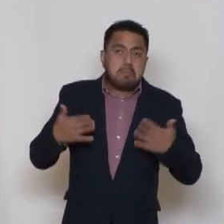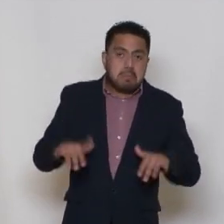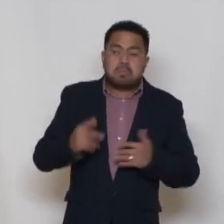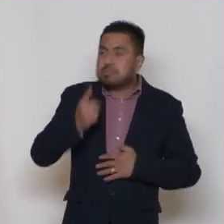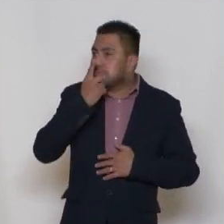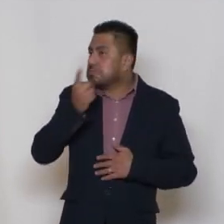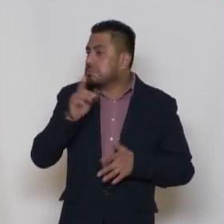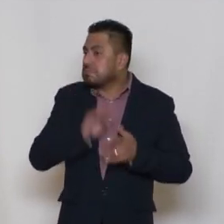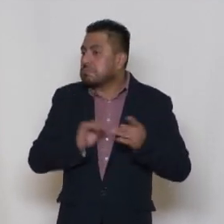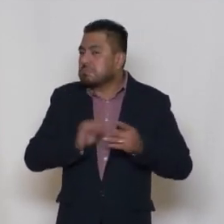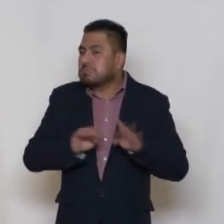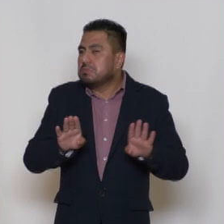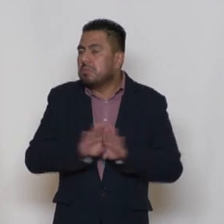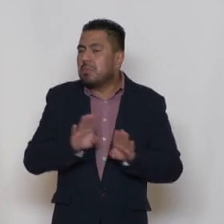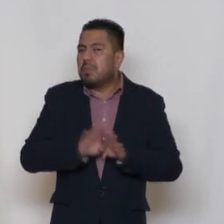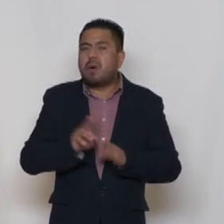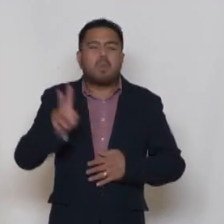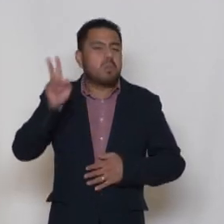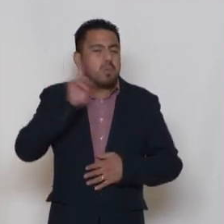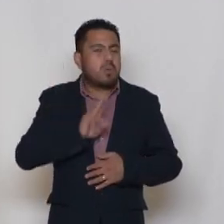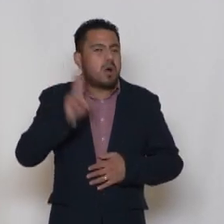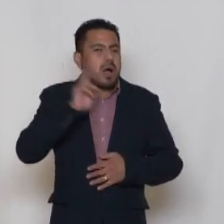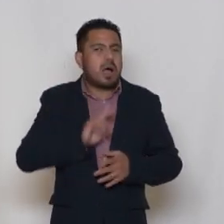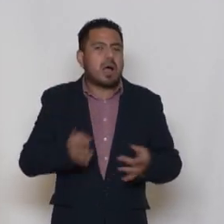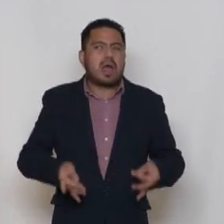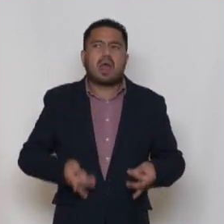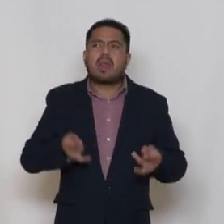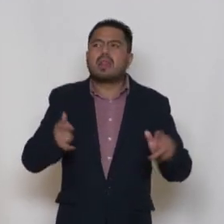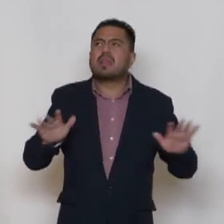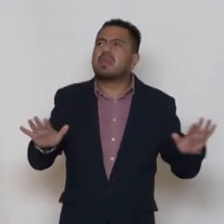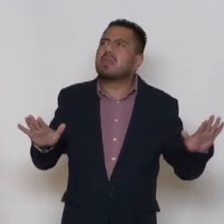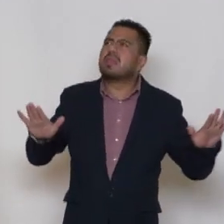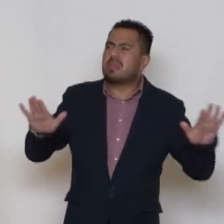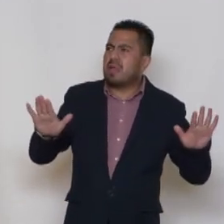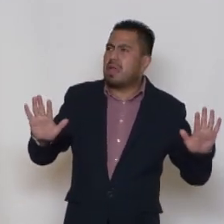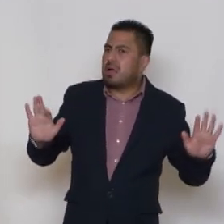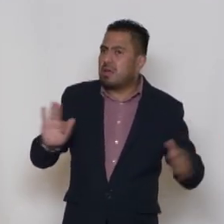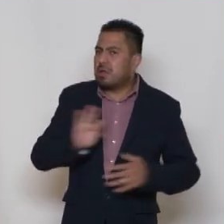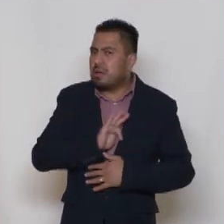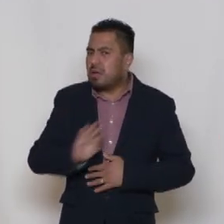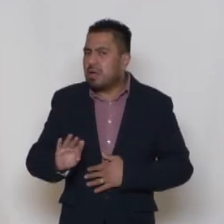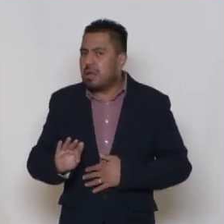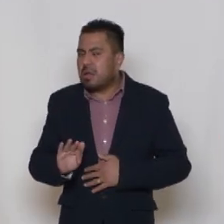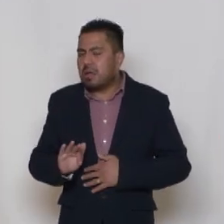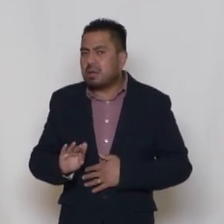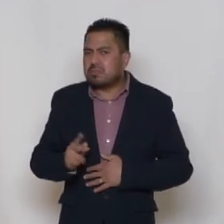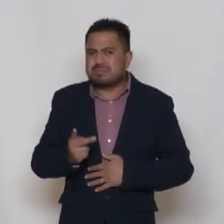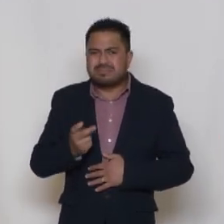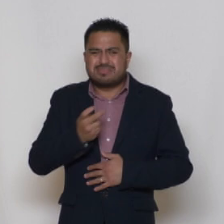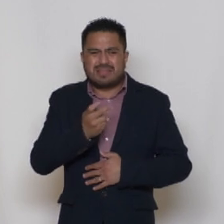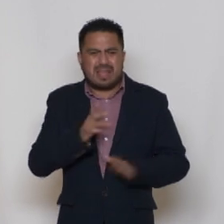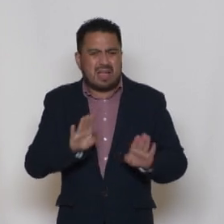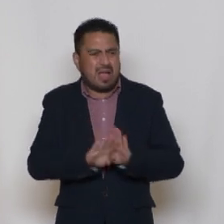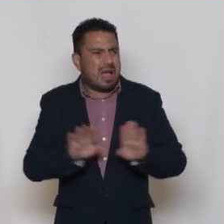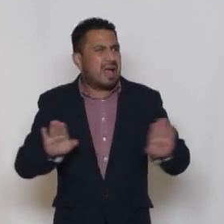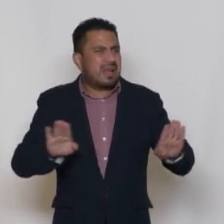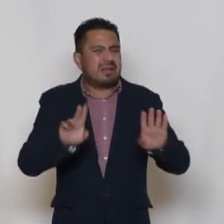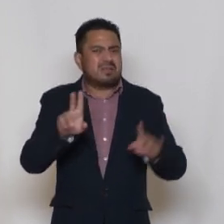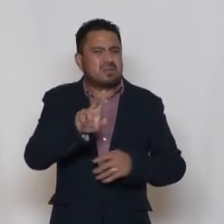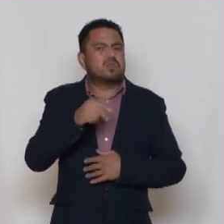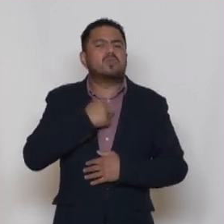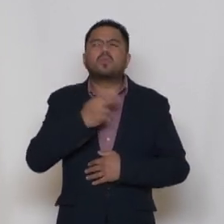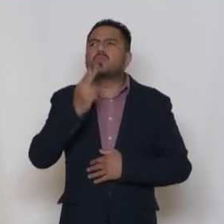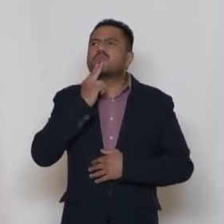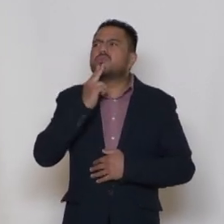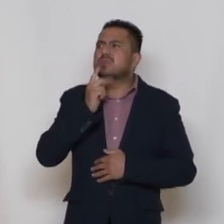decirse que es como una prueba de calidad aeronáutica? No. Más bien, no tanto aeronáutica, yo usaría